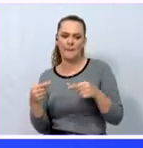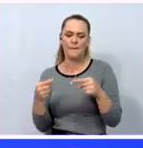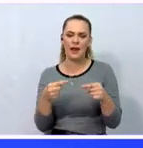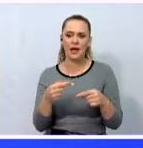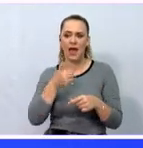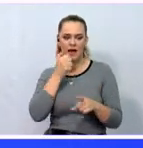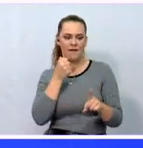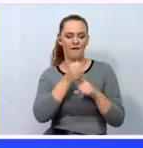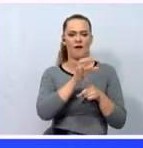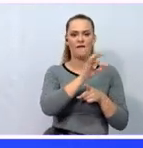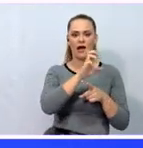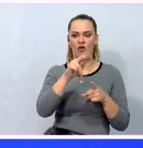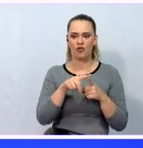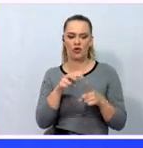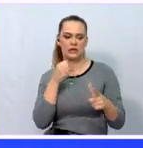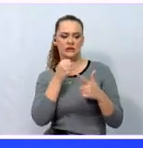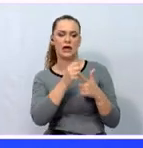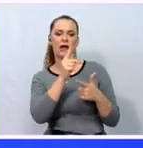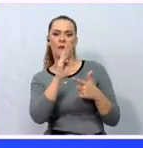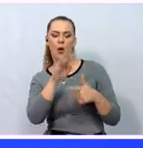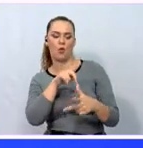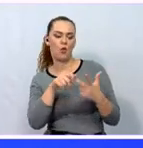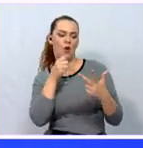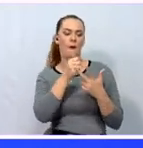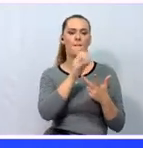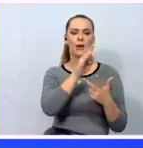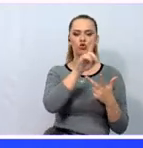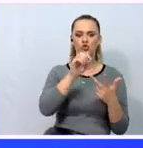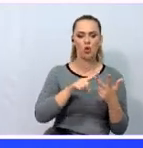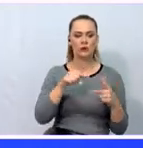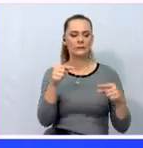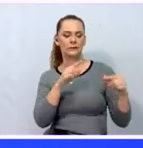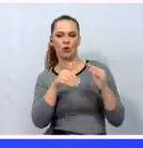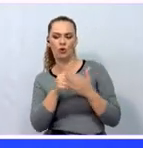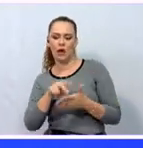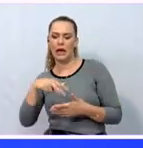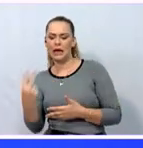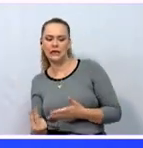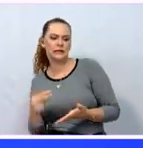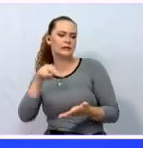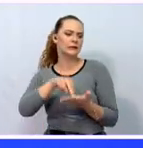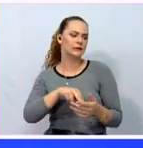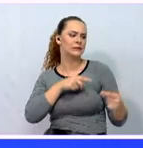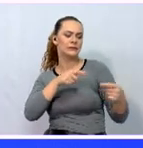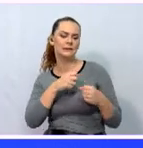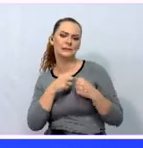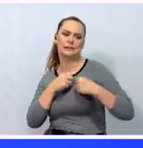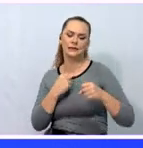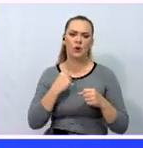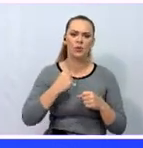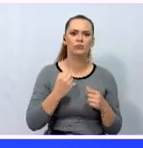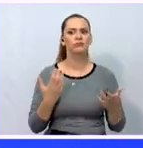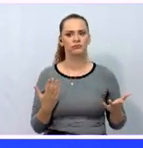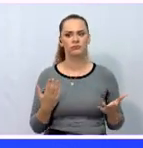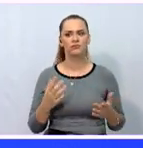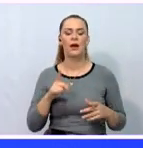chocó a ferrón choca chocó aquí choca o asunto se peleó con todo caía al piso saltaba disputaba metía los brazos metí a los codos y